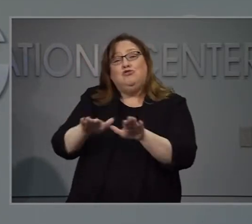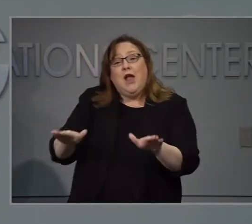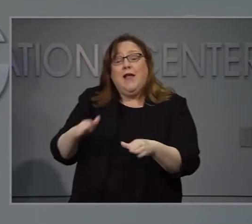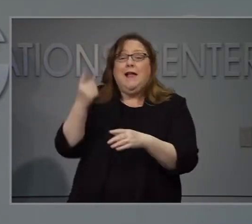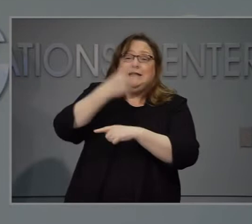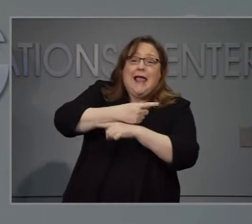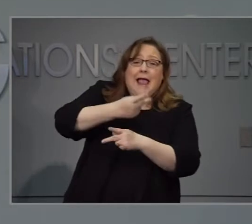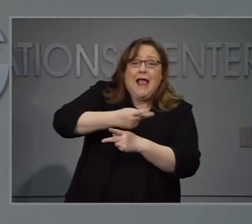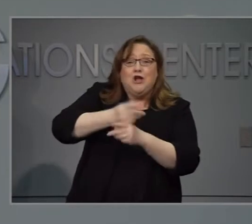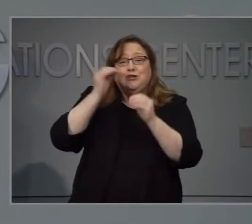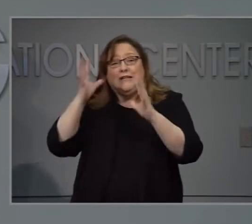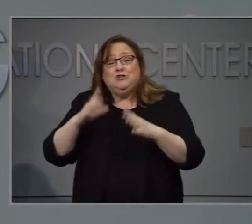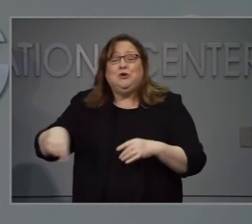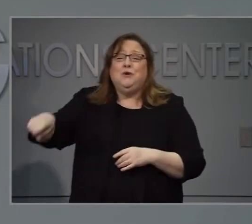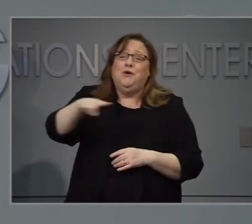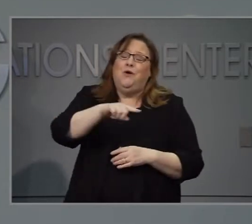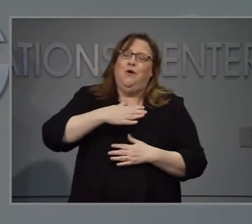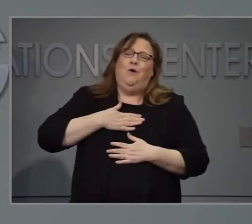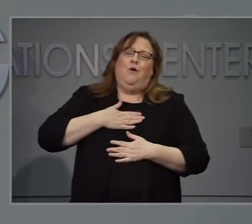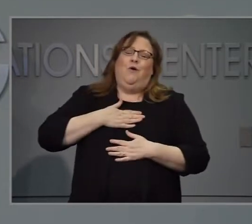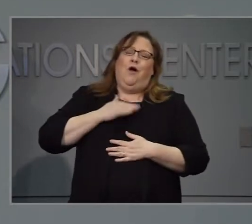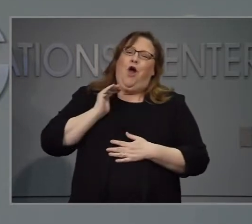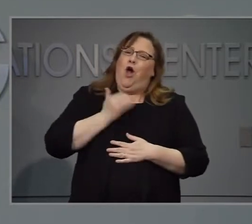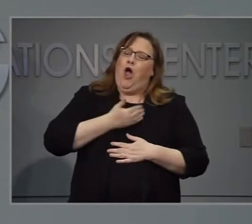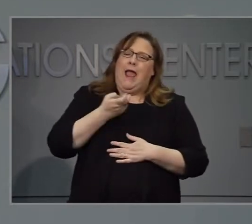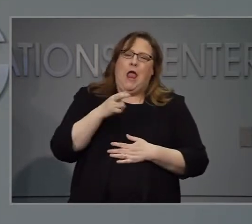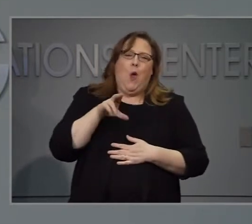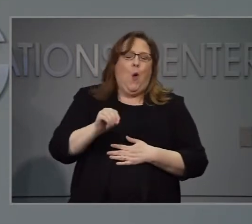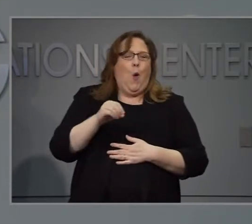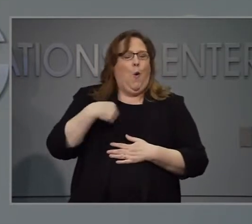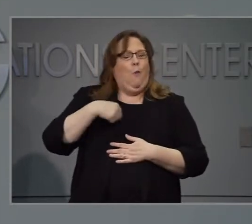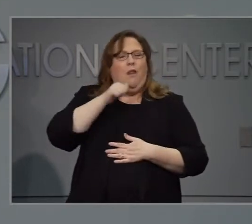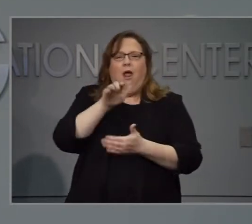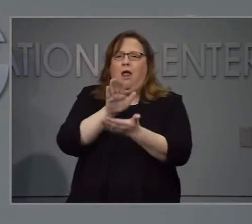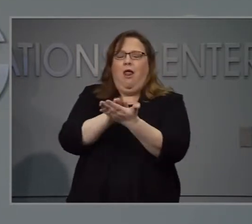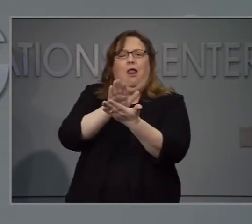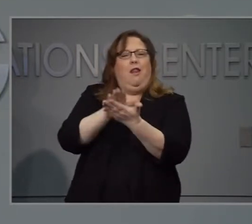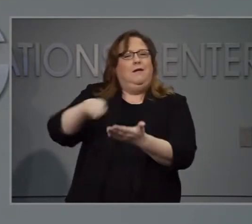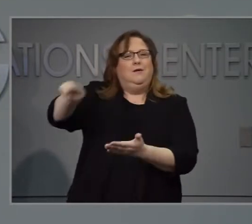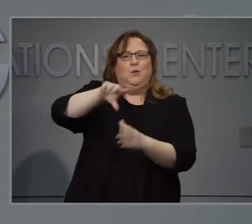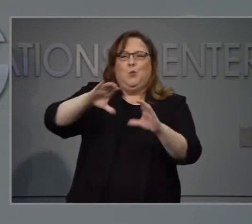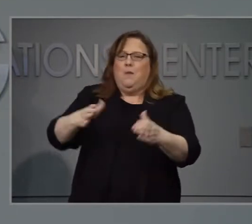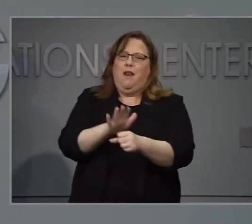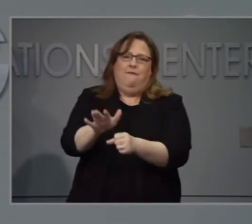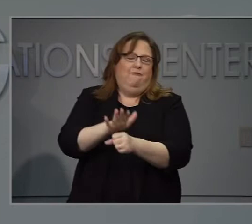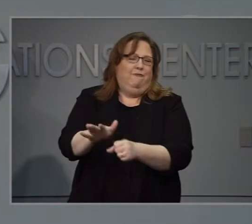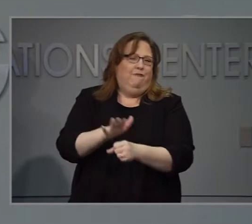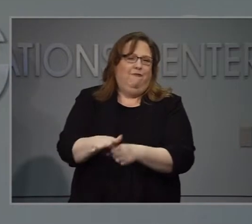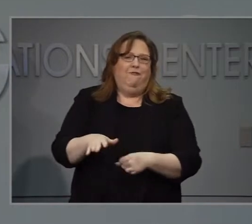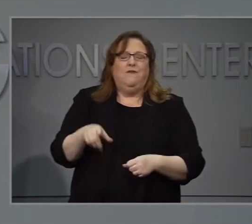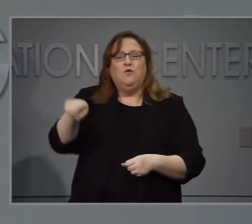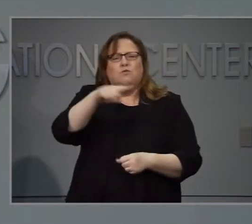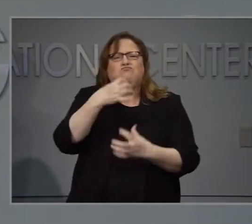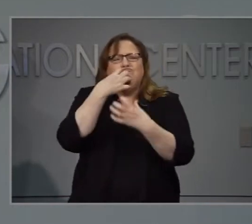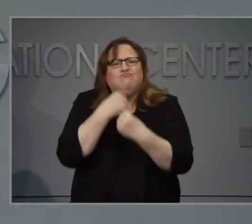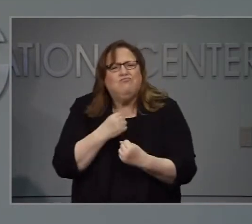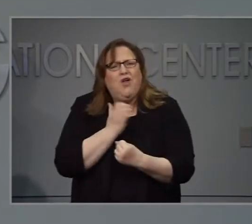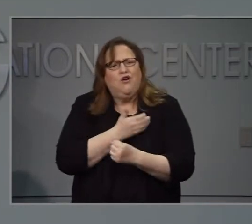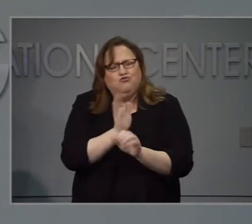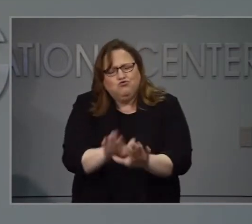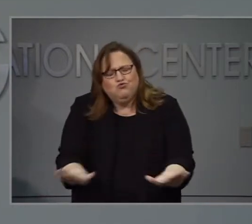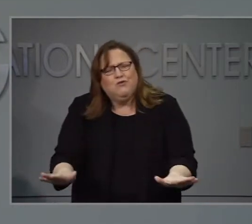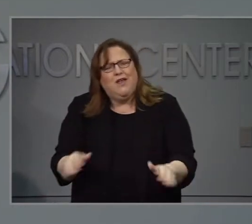nuestros maestros de niños pequeños ustedes son nuestros héroes que cuidan aman y